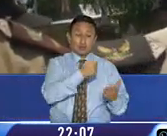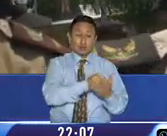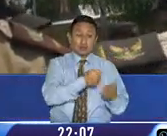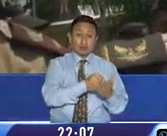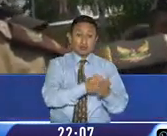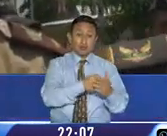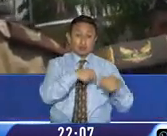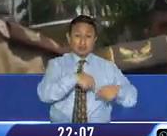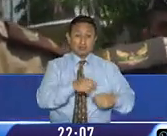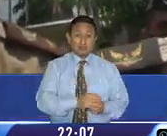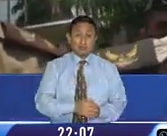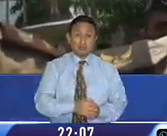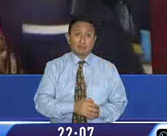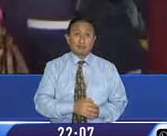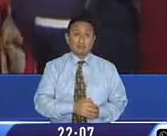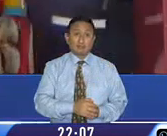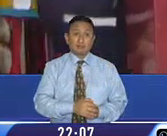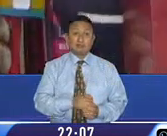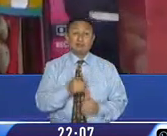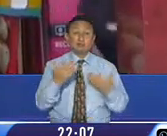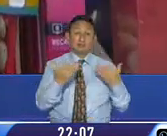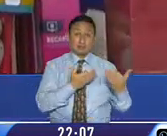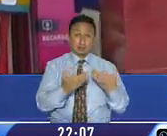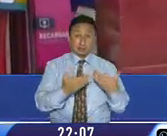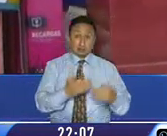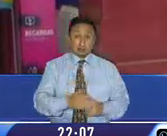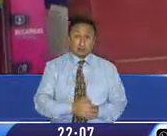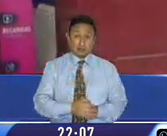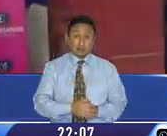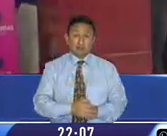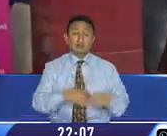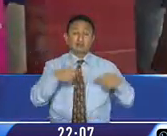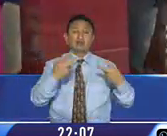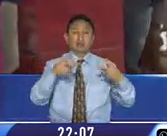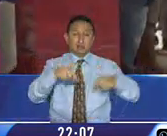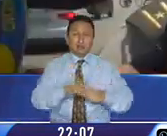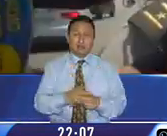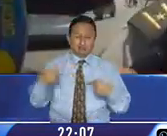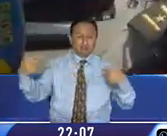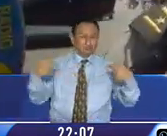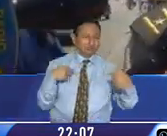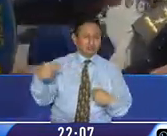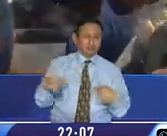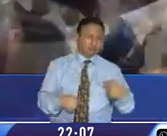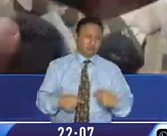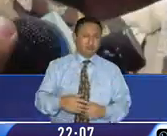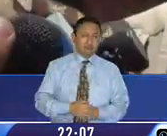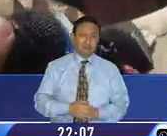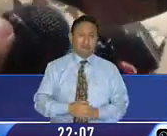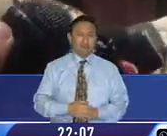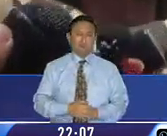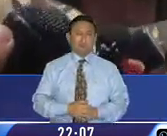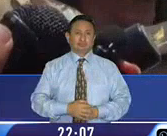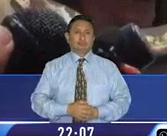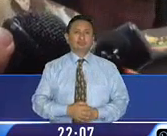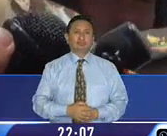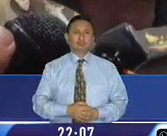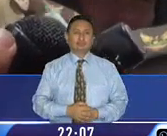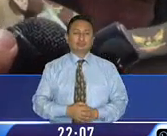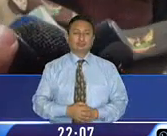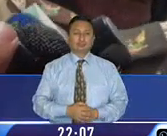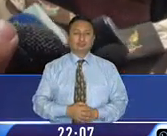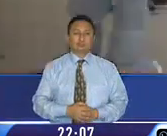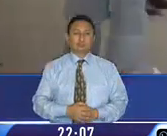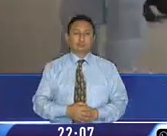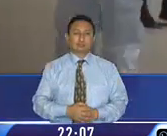transacciones económicas acá en la tienda, exactamente fueron, en este caso, heridos colaterales o víctimas colaterales,